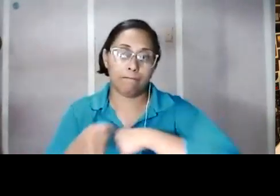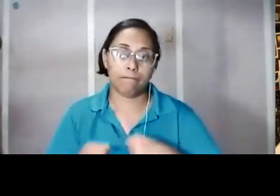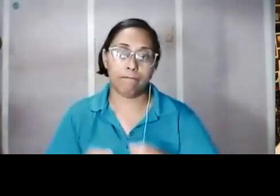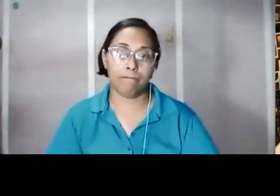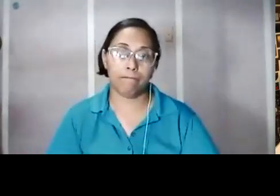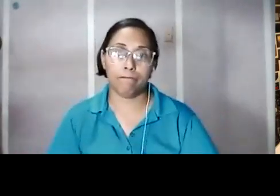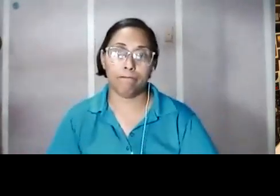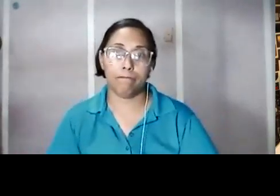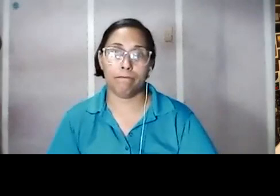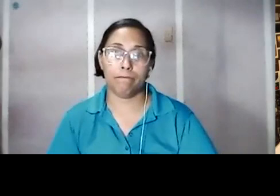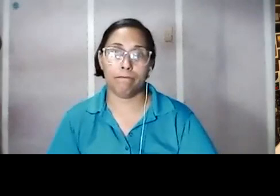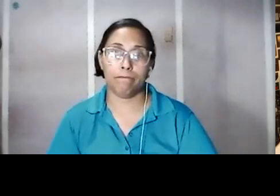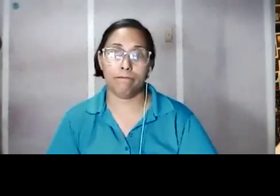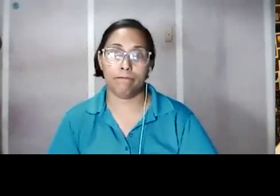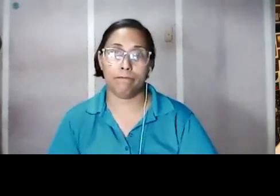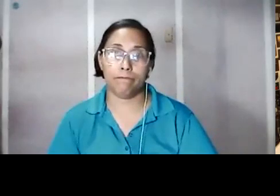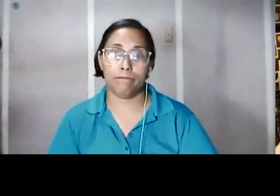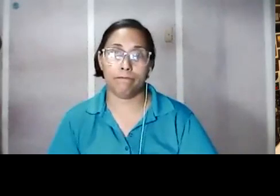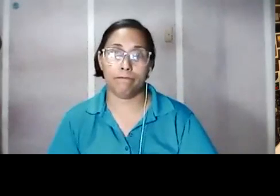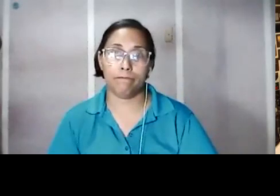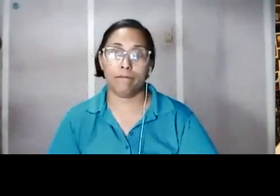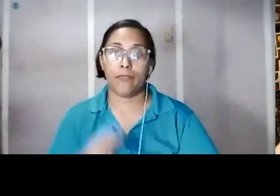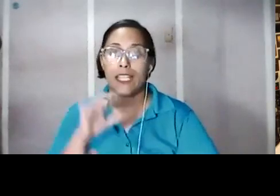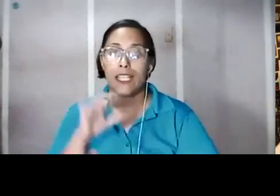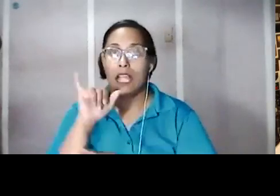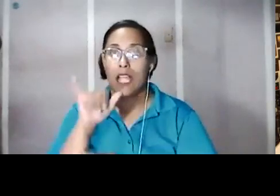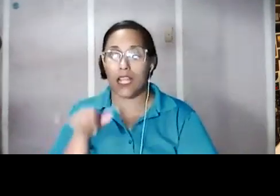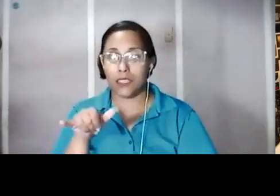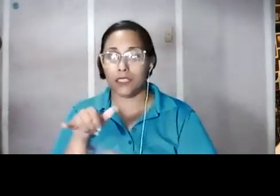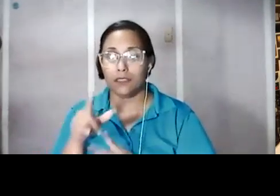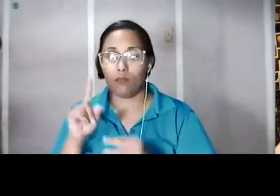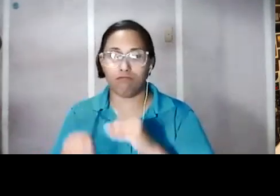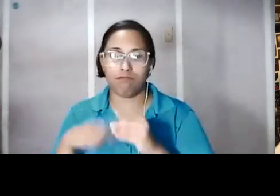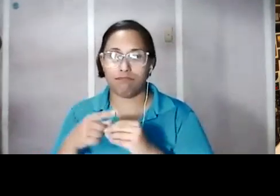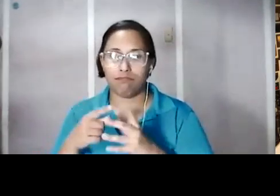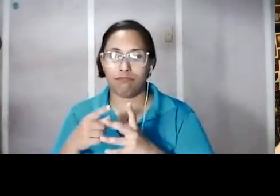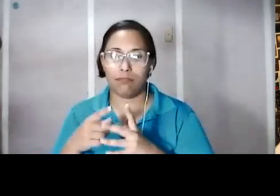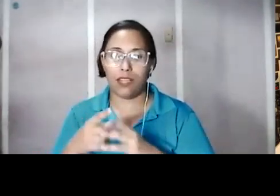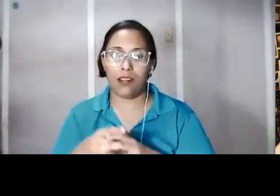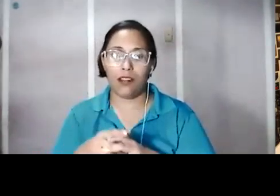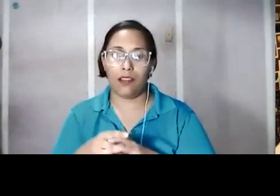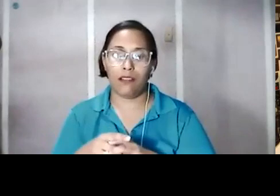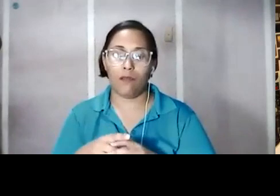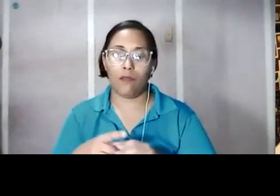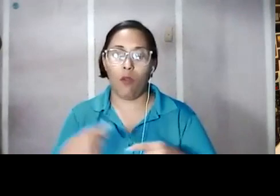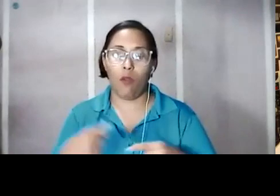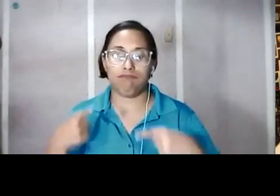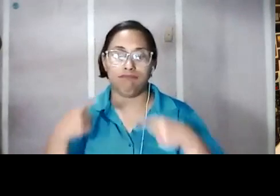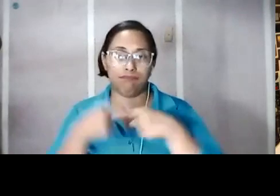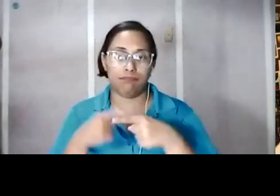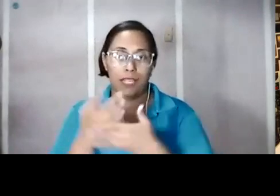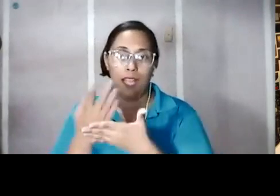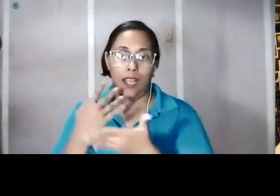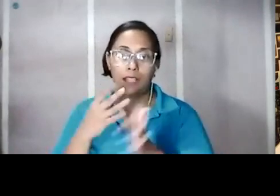es sobre todo en la cuestión de los delitos. antes de la prohibición había